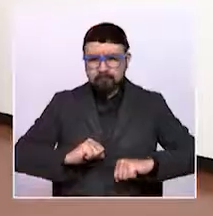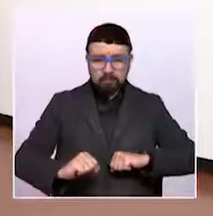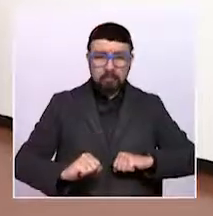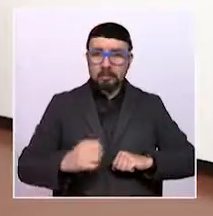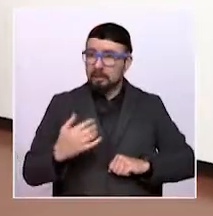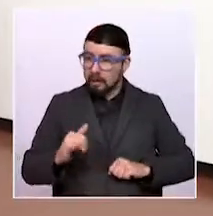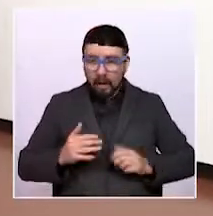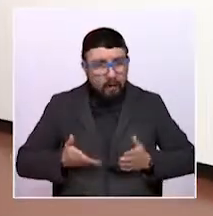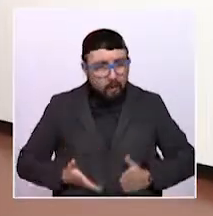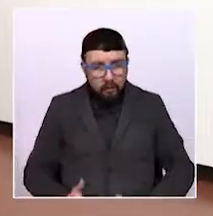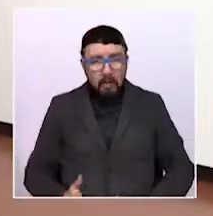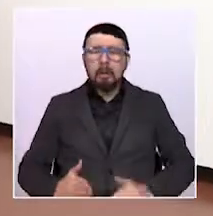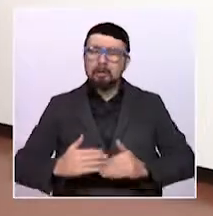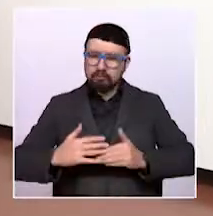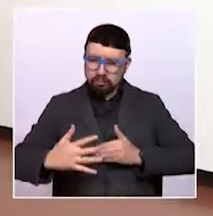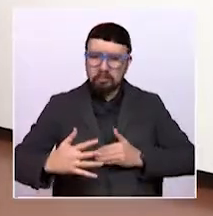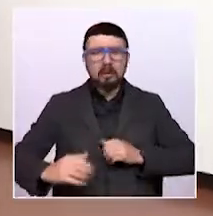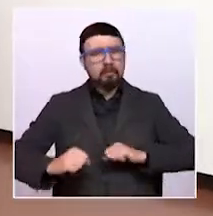bueno